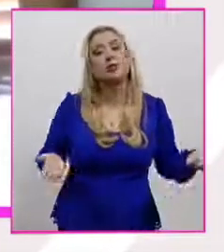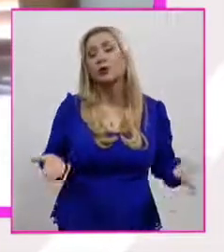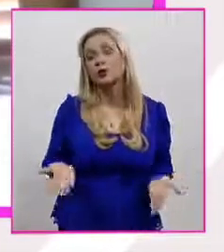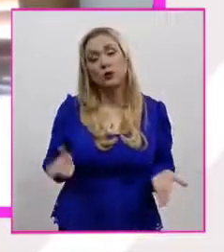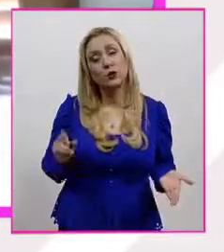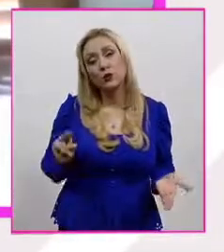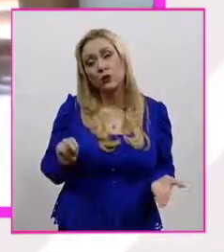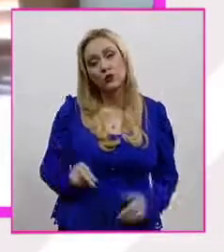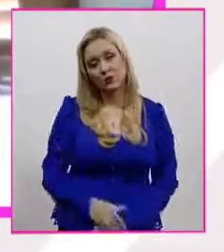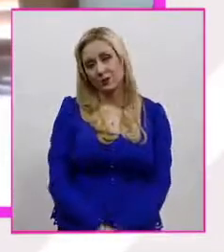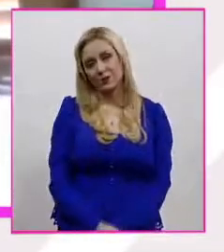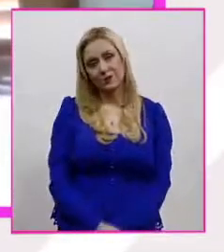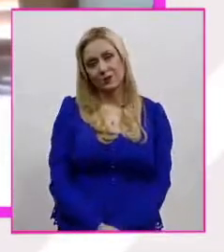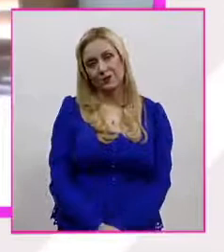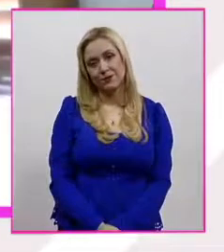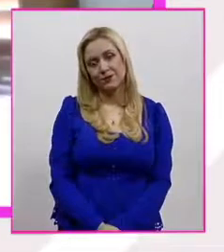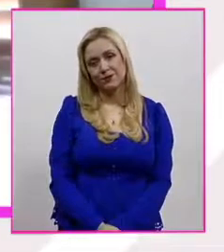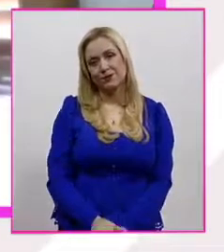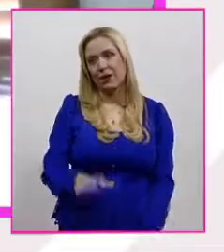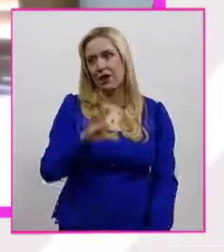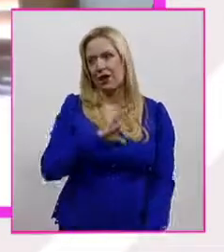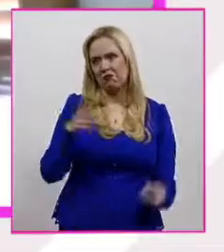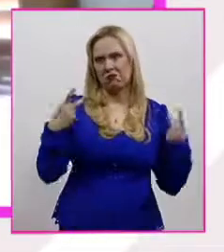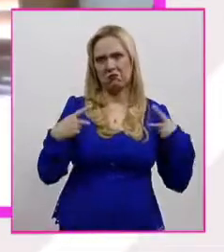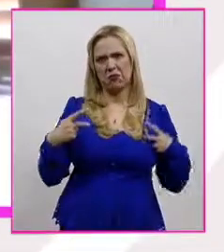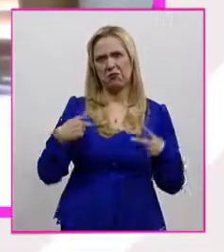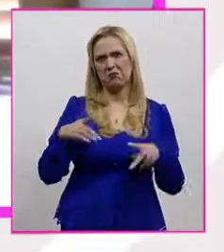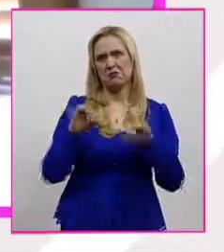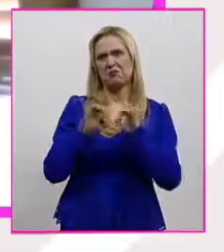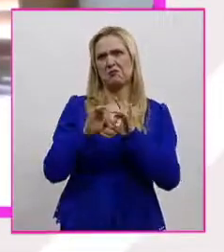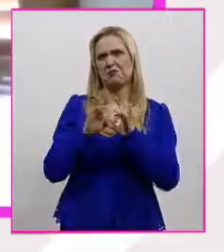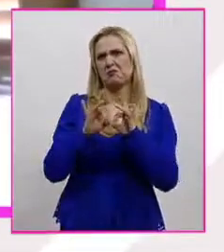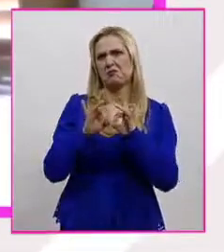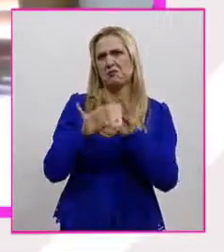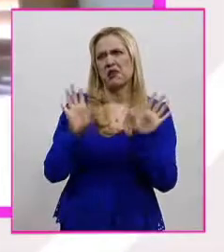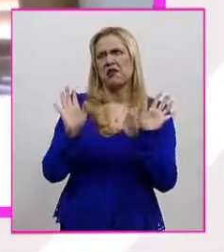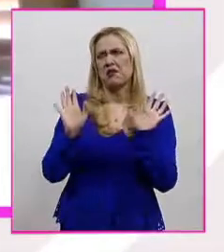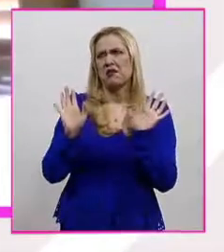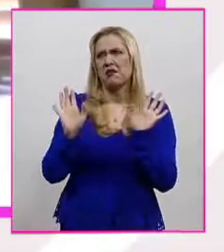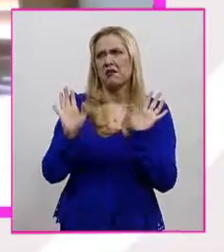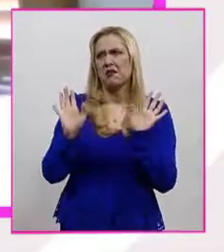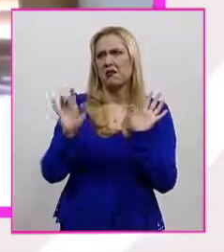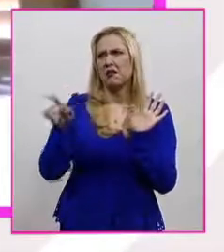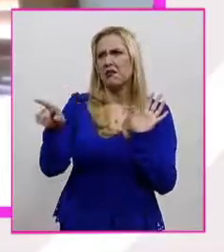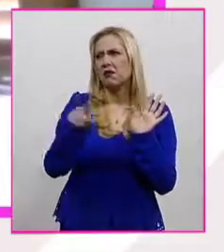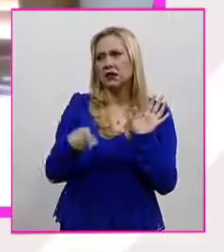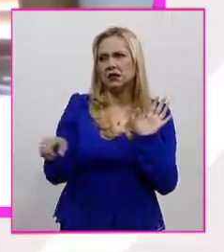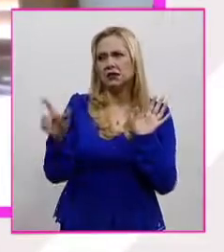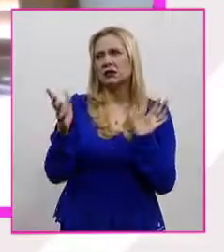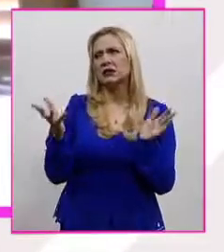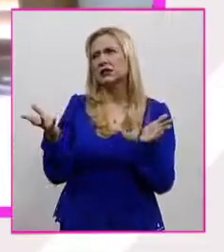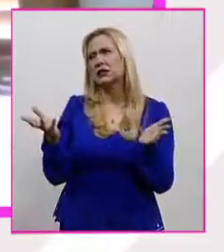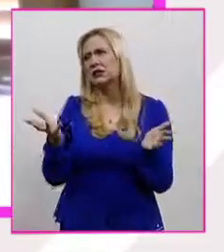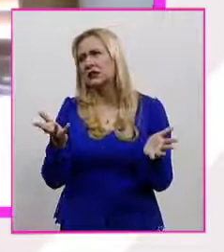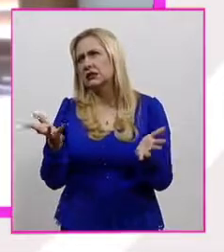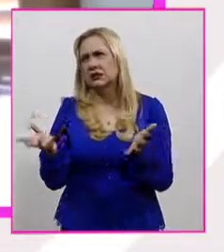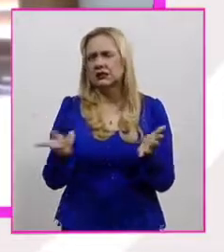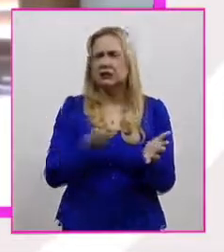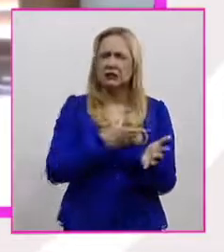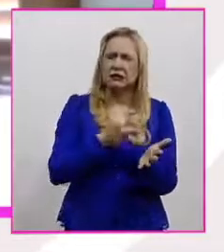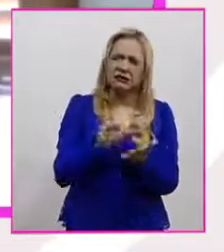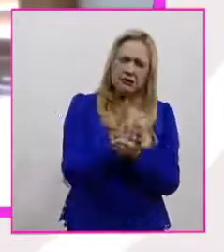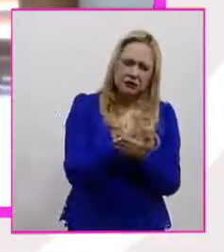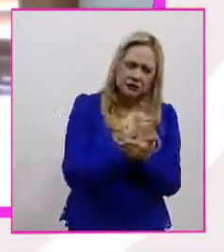meritocracia. El hecho de que haya personas de orígenes muy precarios llegando a las posiciones más